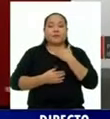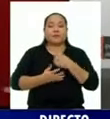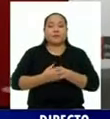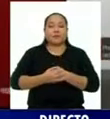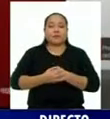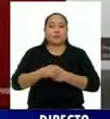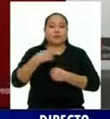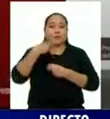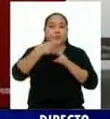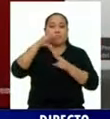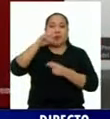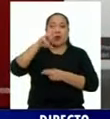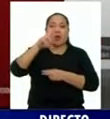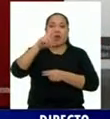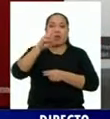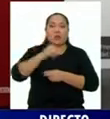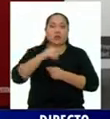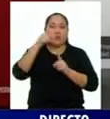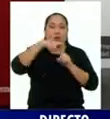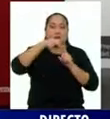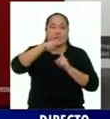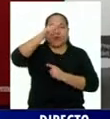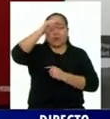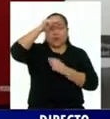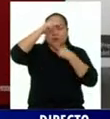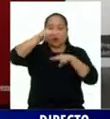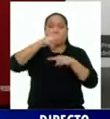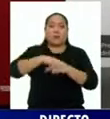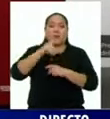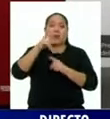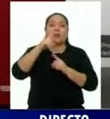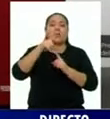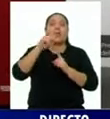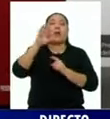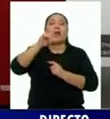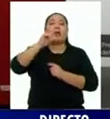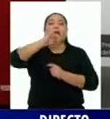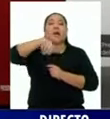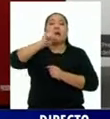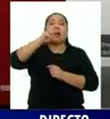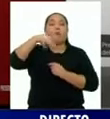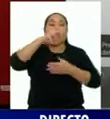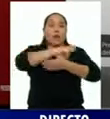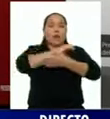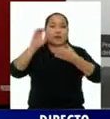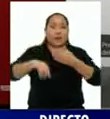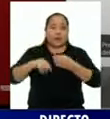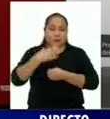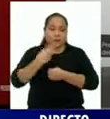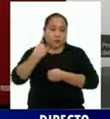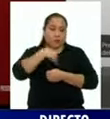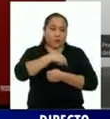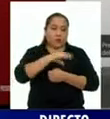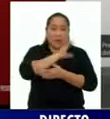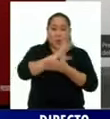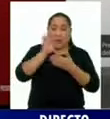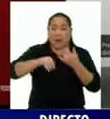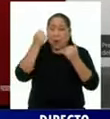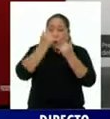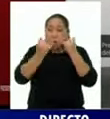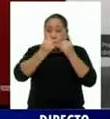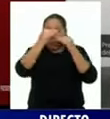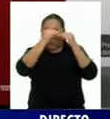Carlos Ramírez, programa TV Noticias de TV Norte, Cajamarca. Señor ministro Waldo Mendoza, la región Cajamarca se ubica en el último lugar